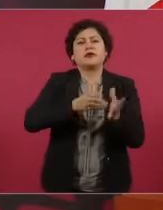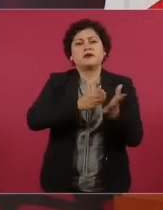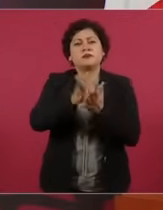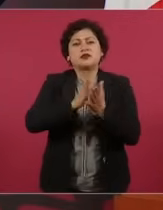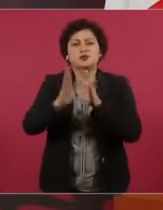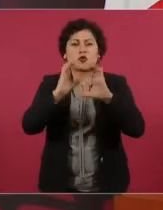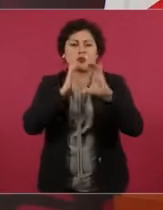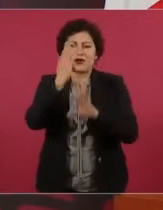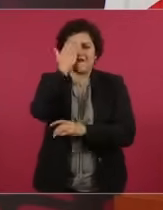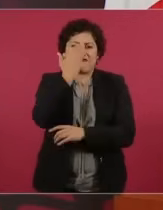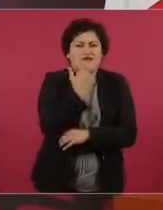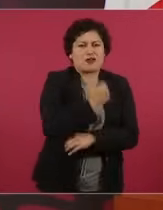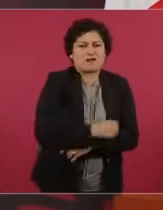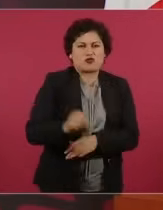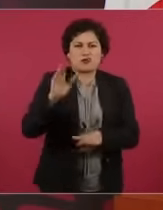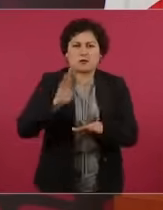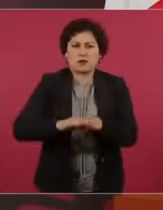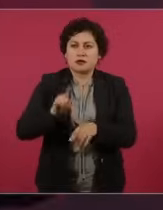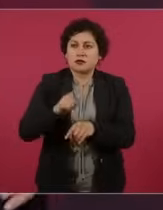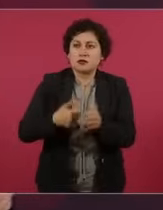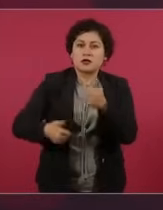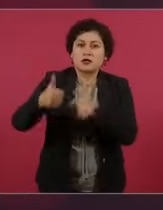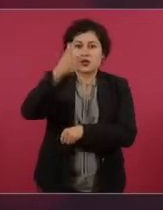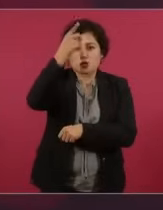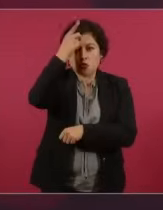los más famosos y los dueños de los medios,